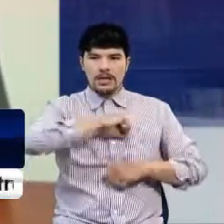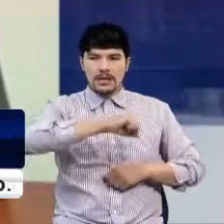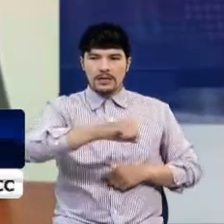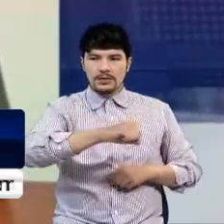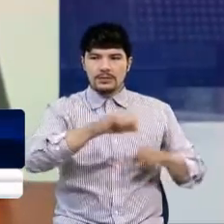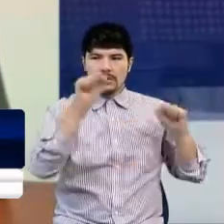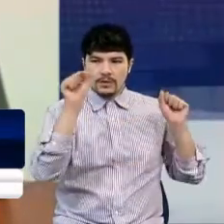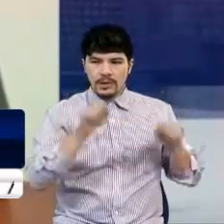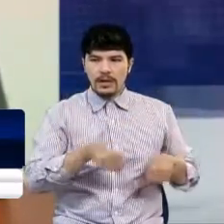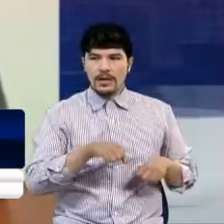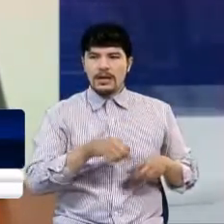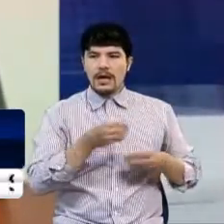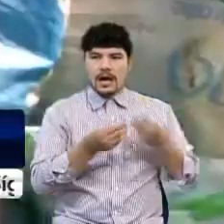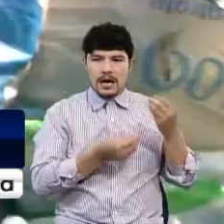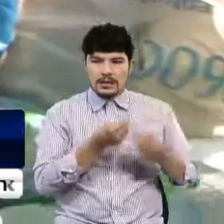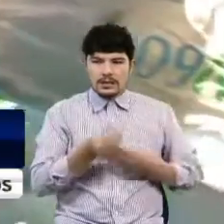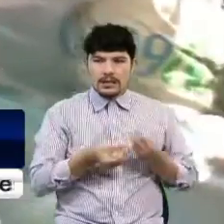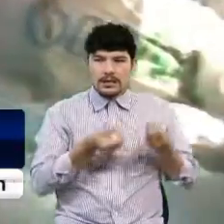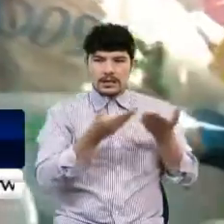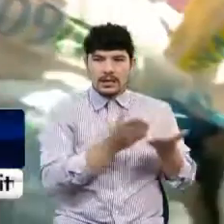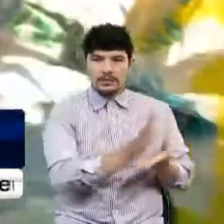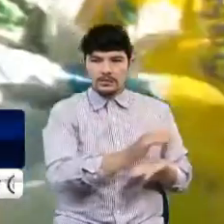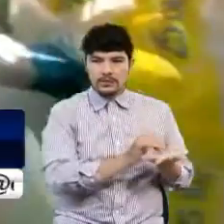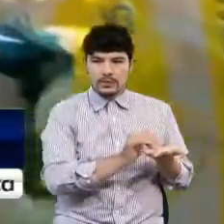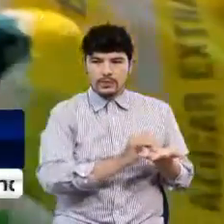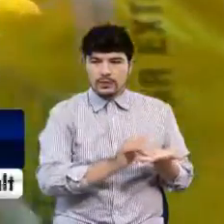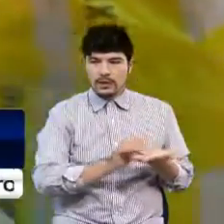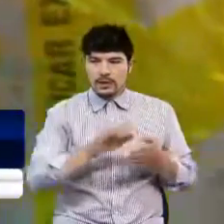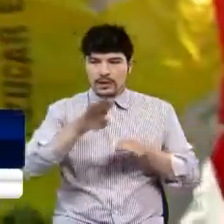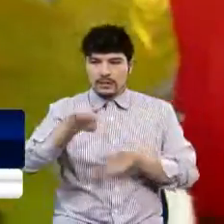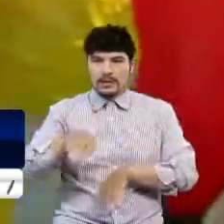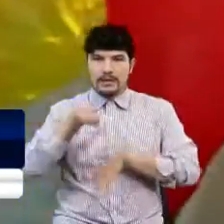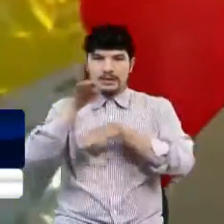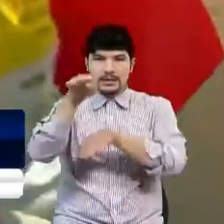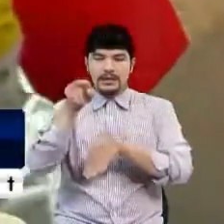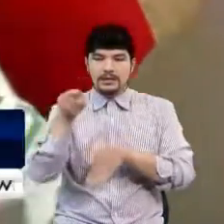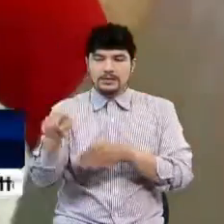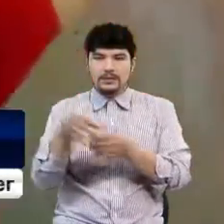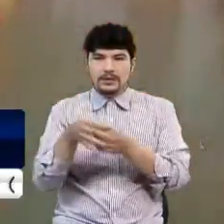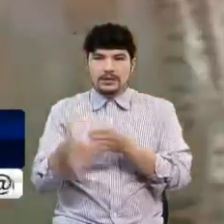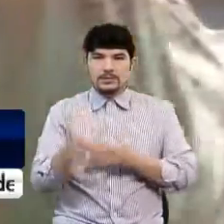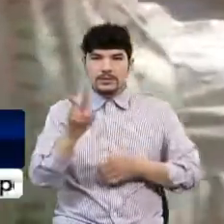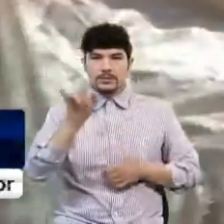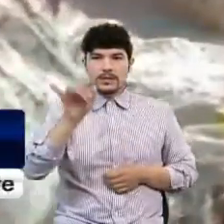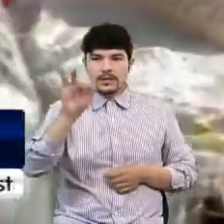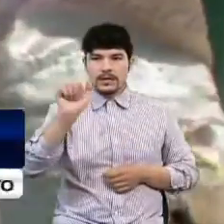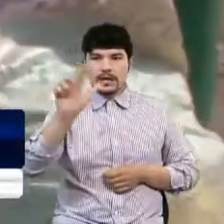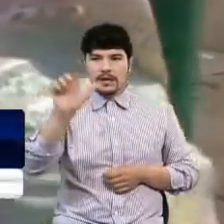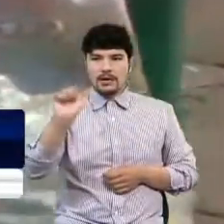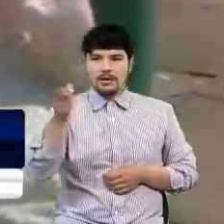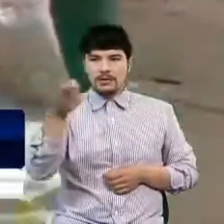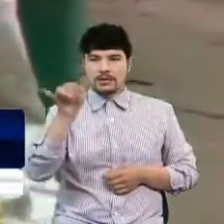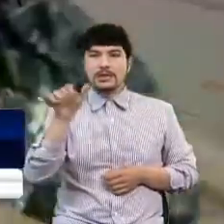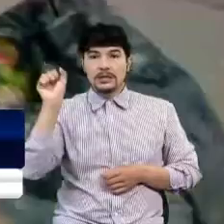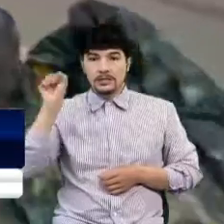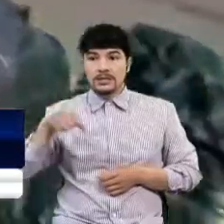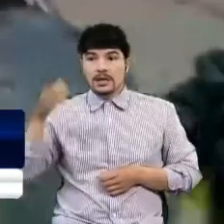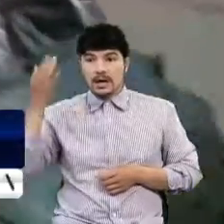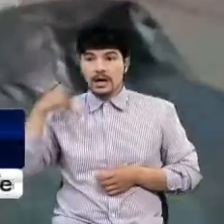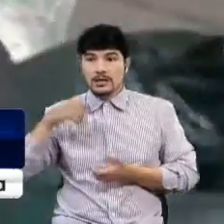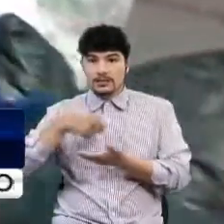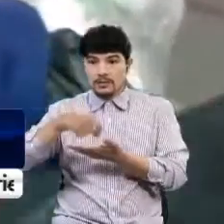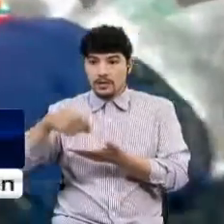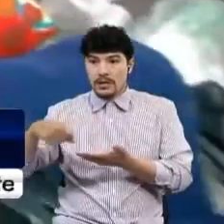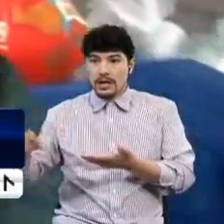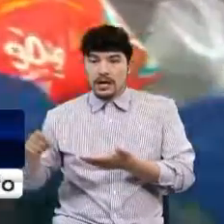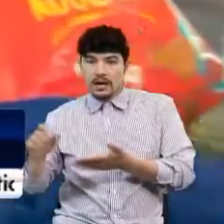poder llegar a esa solución. El representante de Vitalogy indicó que sí existió un contrato de